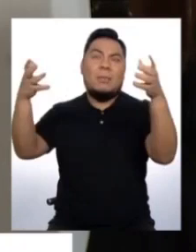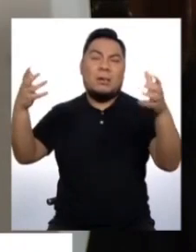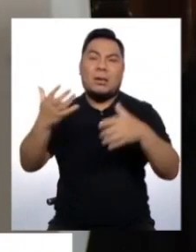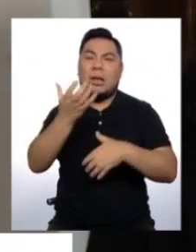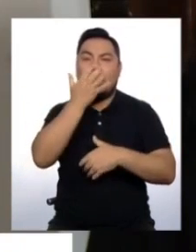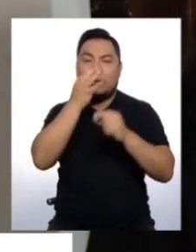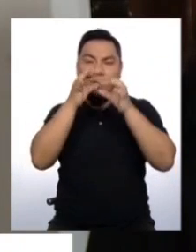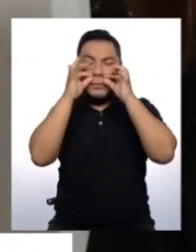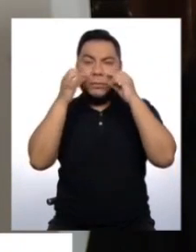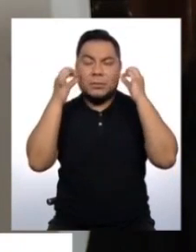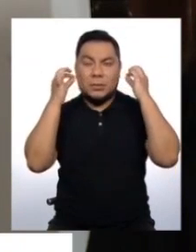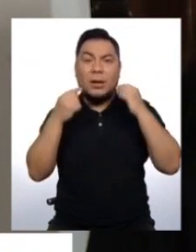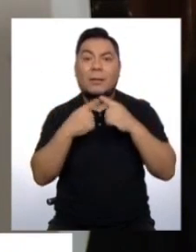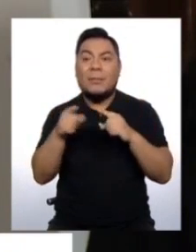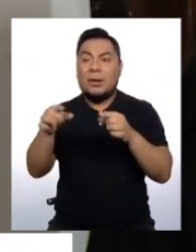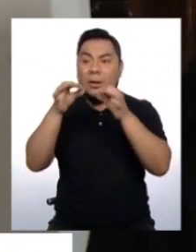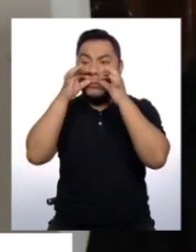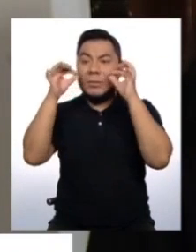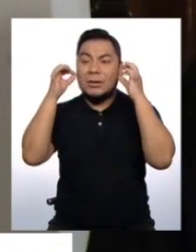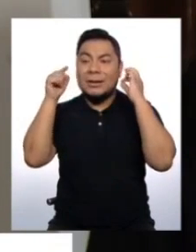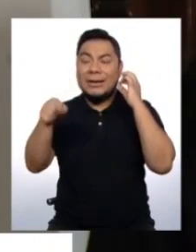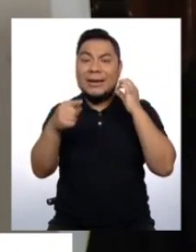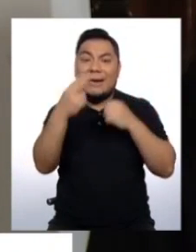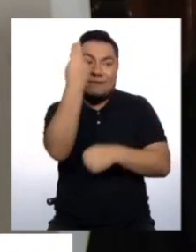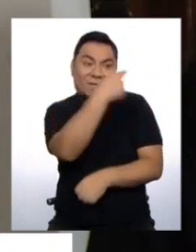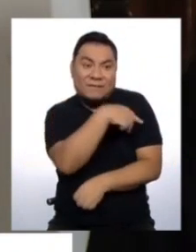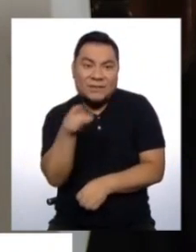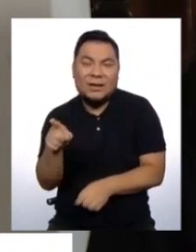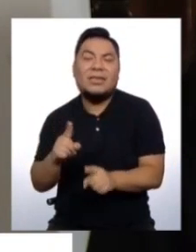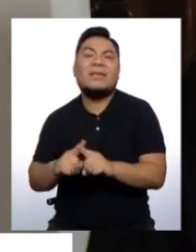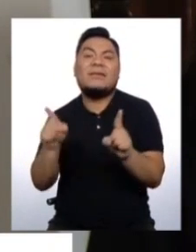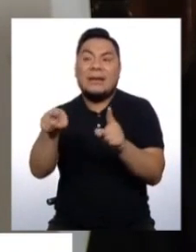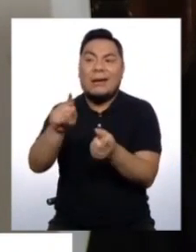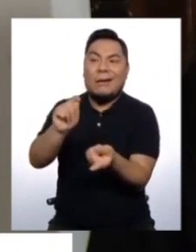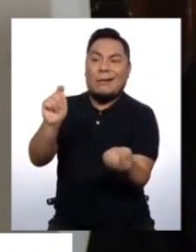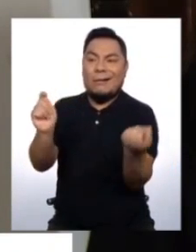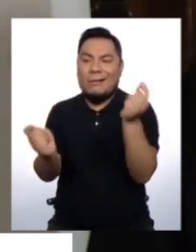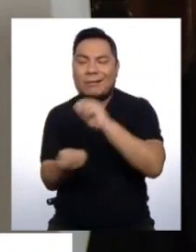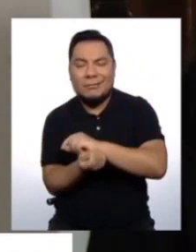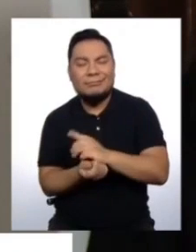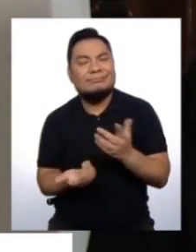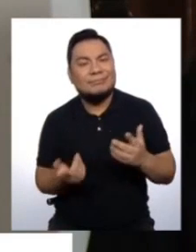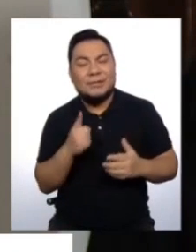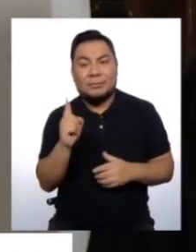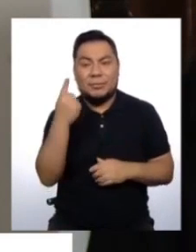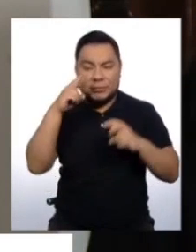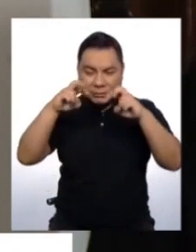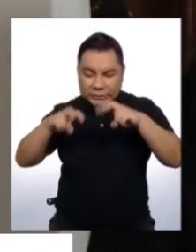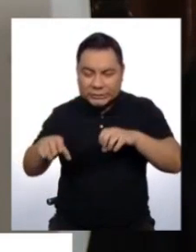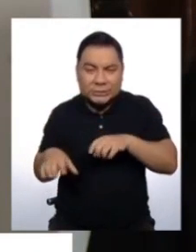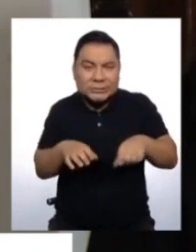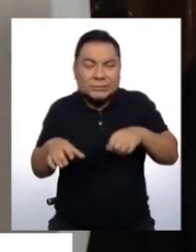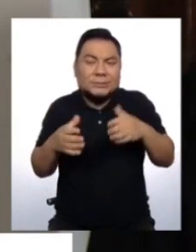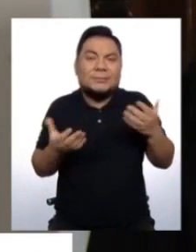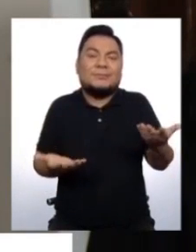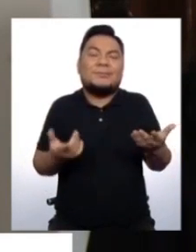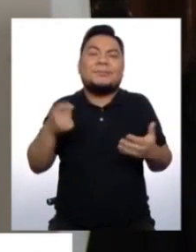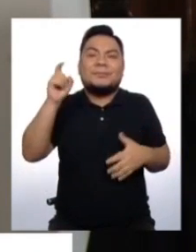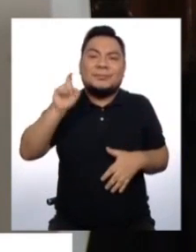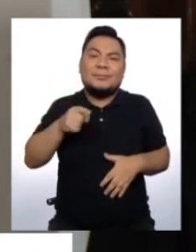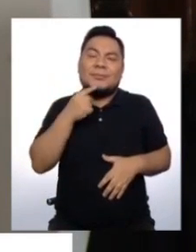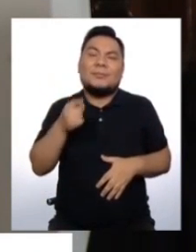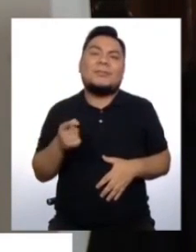de oxígeno medicinal, su reconversión todavía, según la primera evaluación que se ha hecho, va a